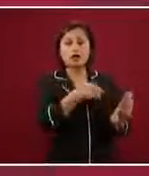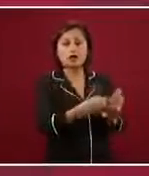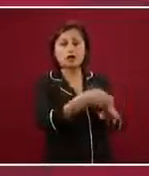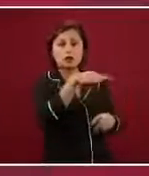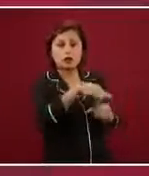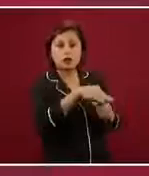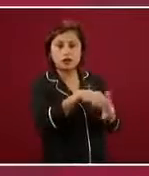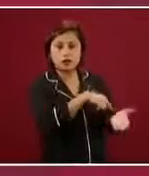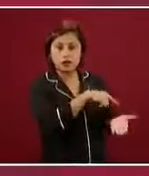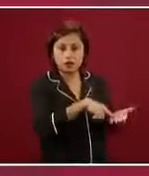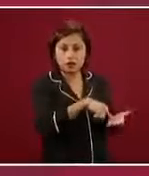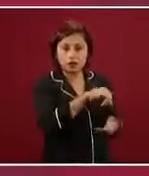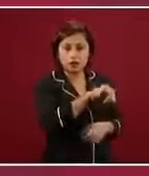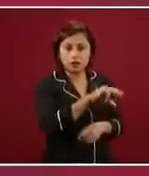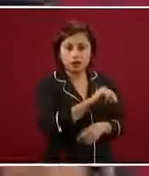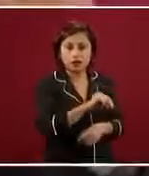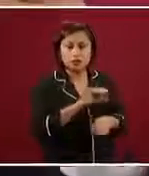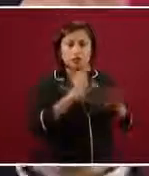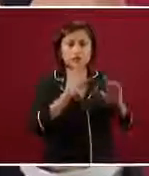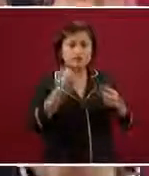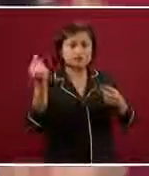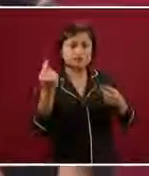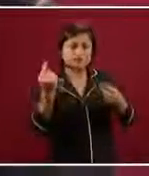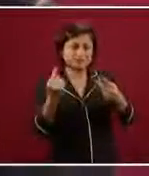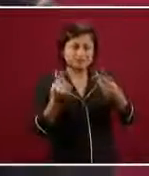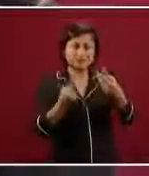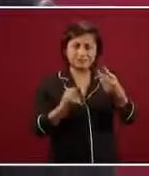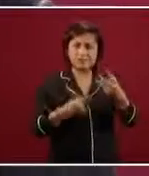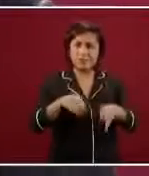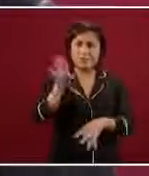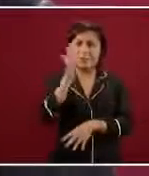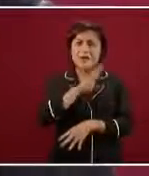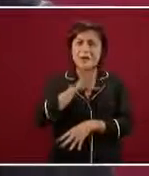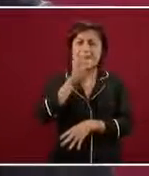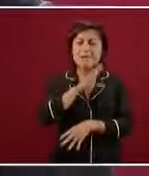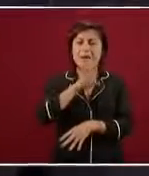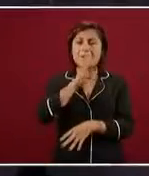Ese tipo de cosas, pues, y muchas más.